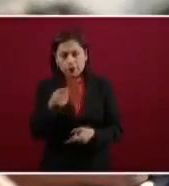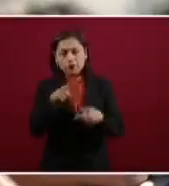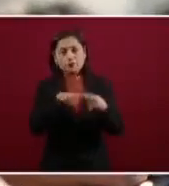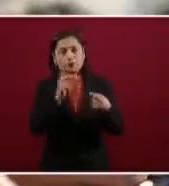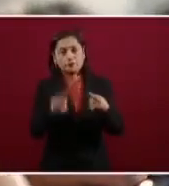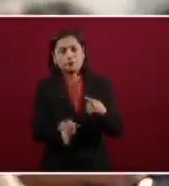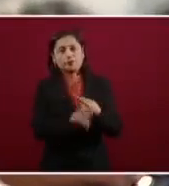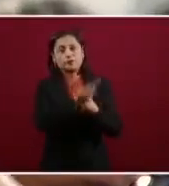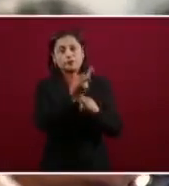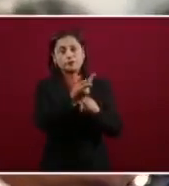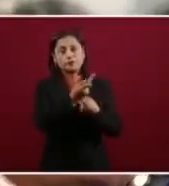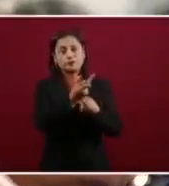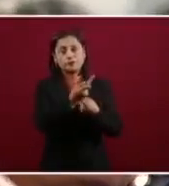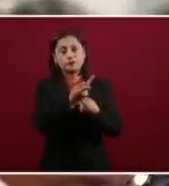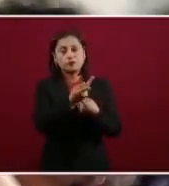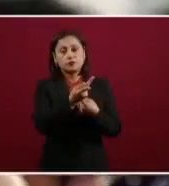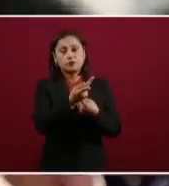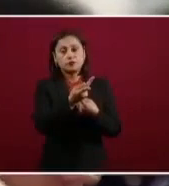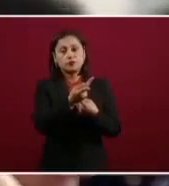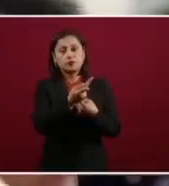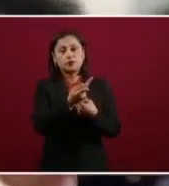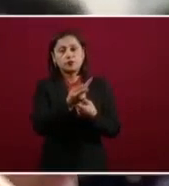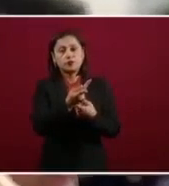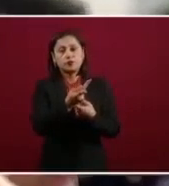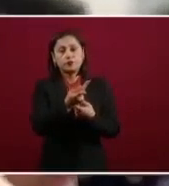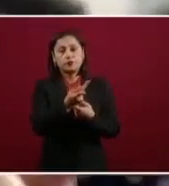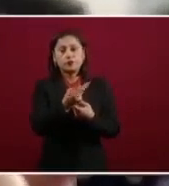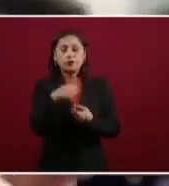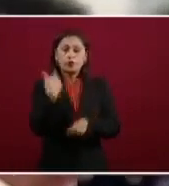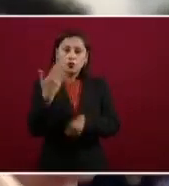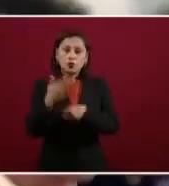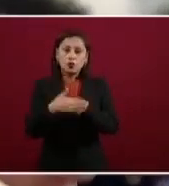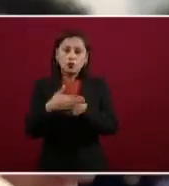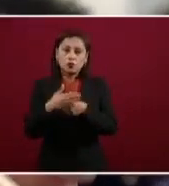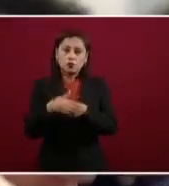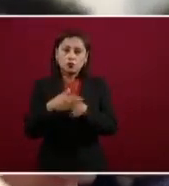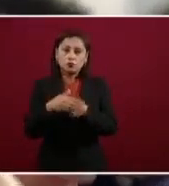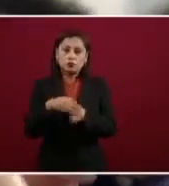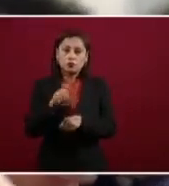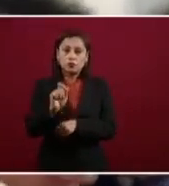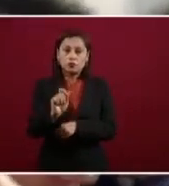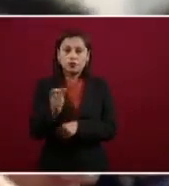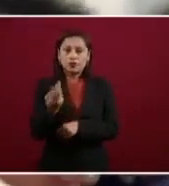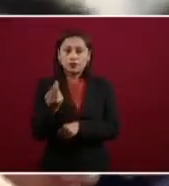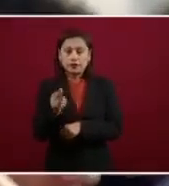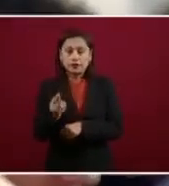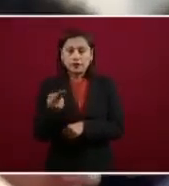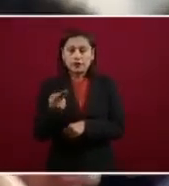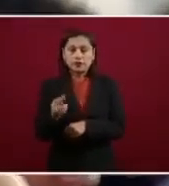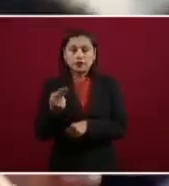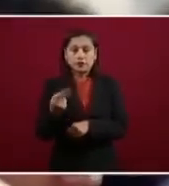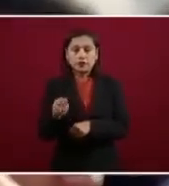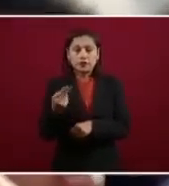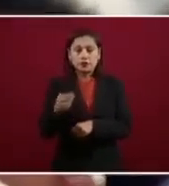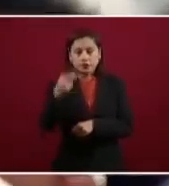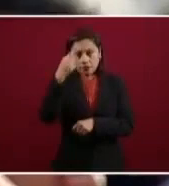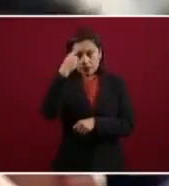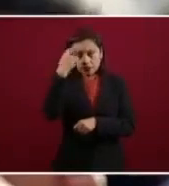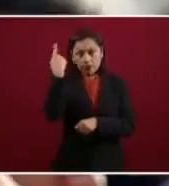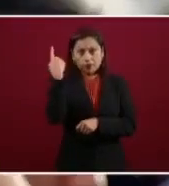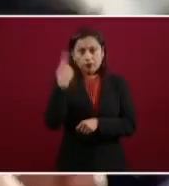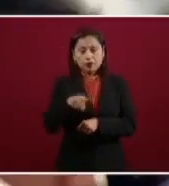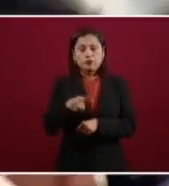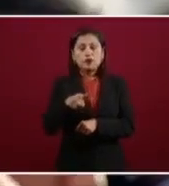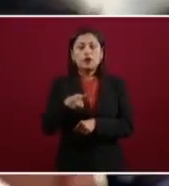que si existen las condiciones para el próximo 20 de noviembre para que las fuerzas armadas pudieran recibir un